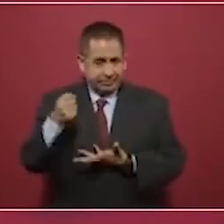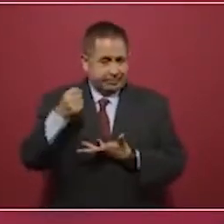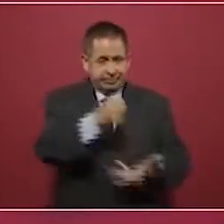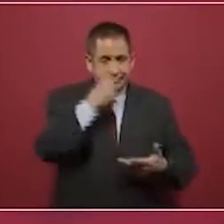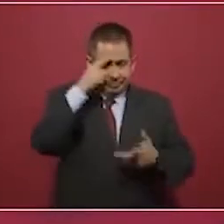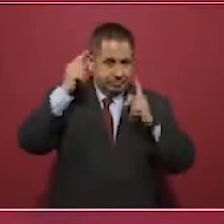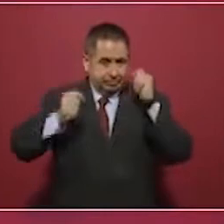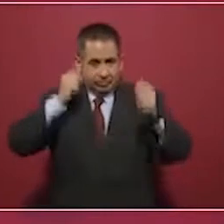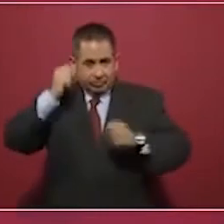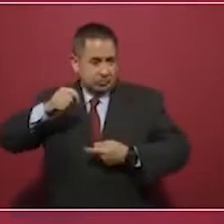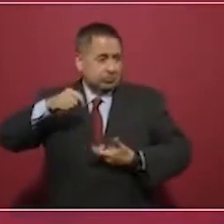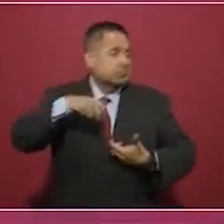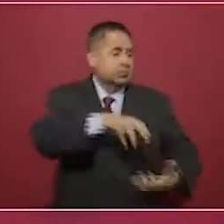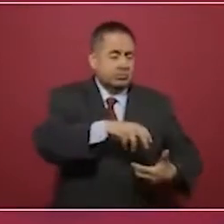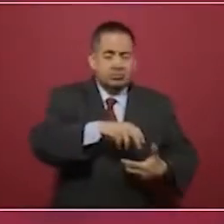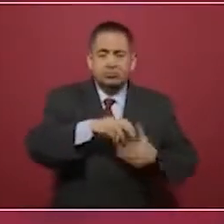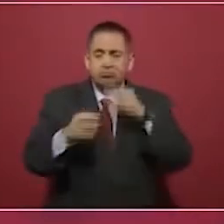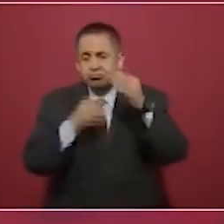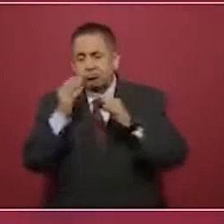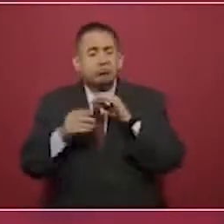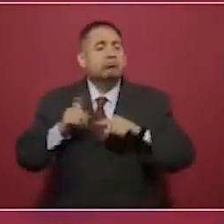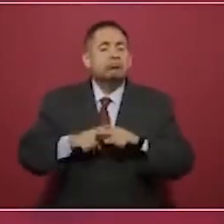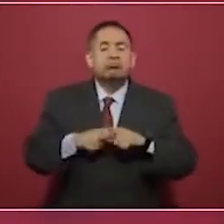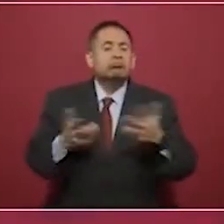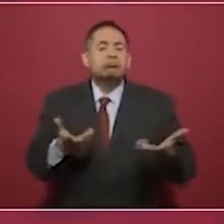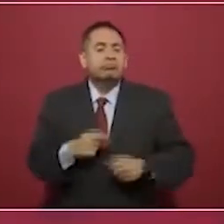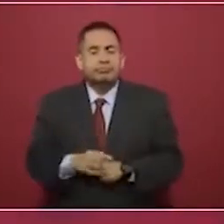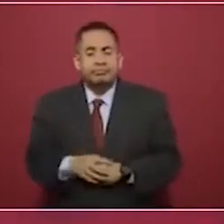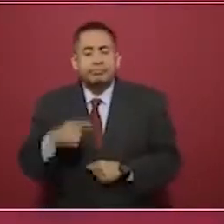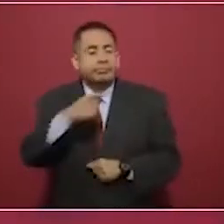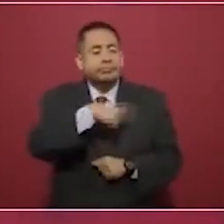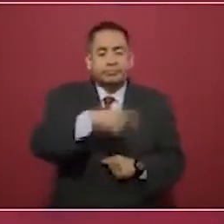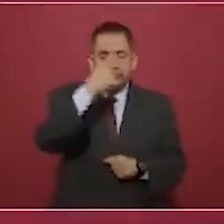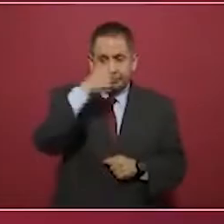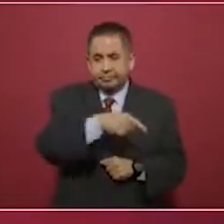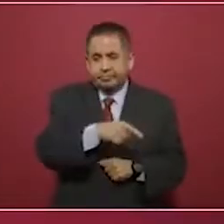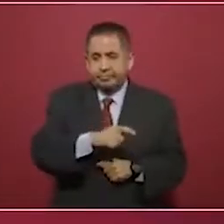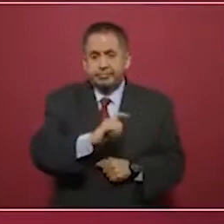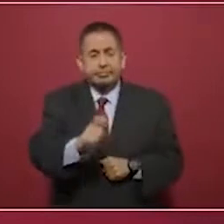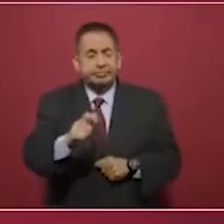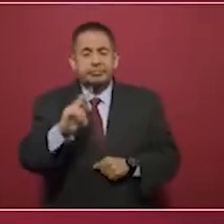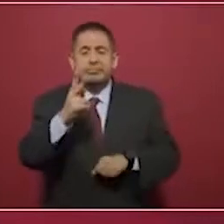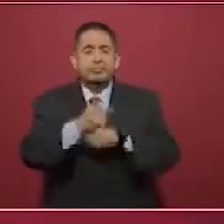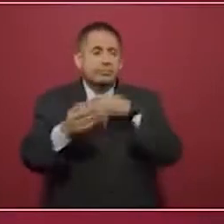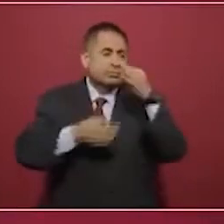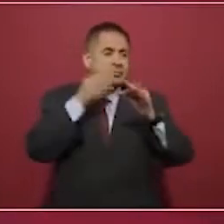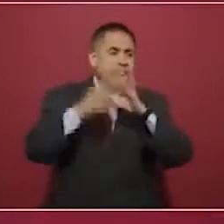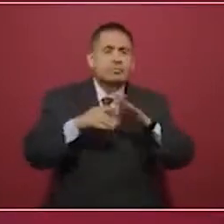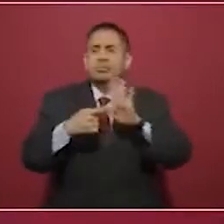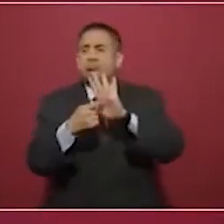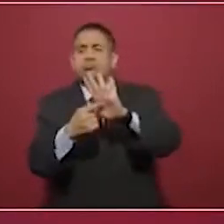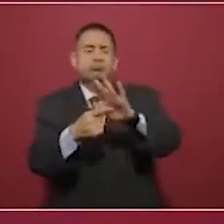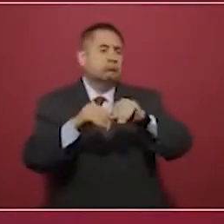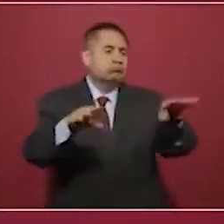Debido a que los recursos se utilizaban para el pago de favores, el presidente de México subrayó que su gobierno no destinará más dinero para promover el turismo.